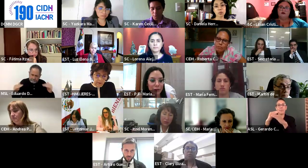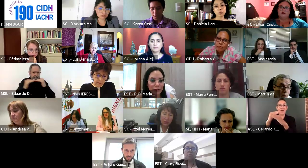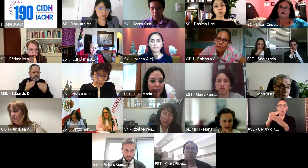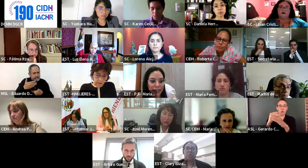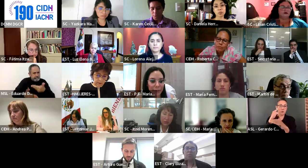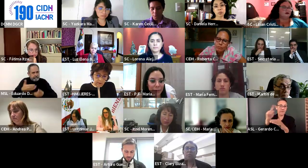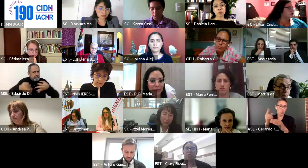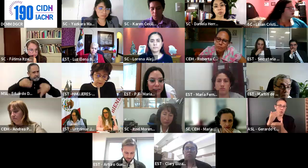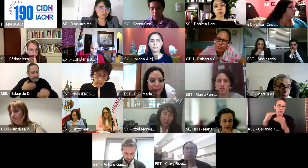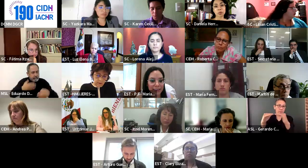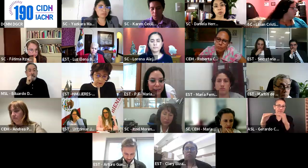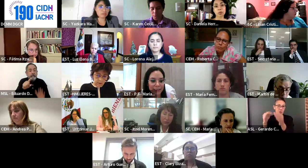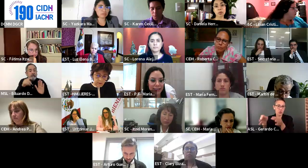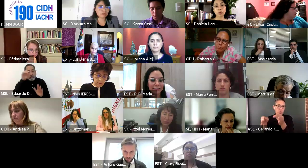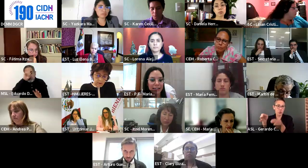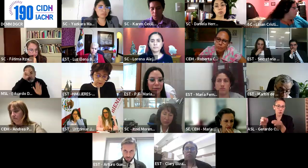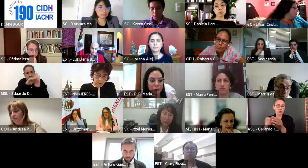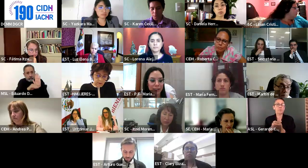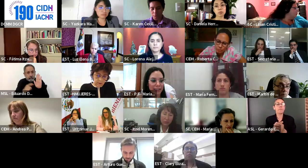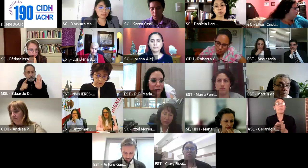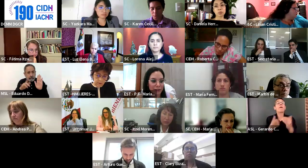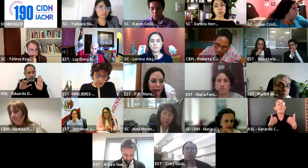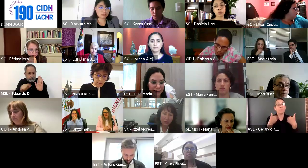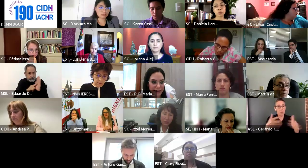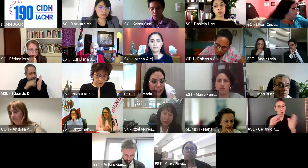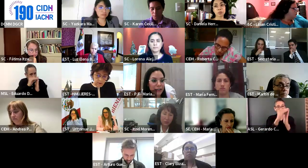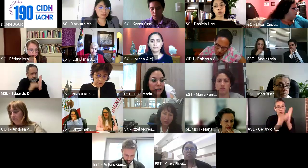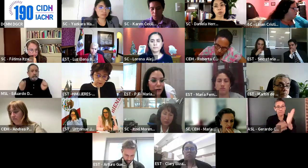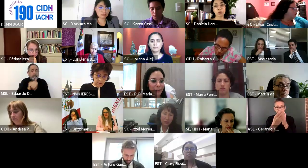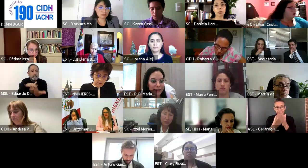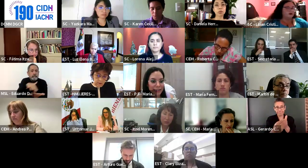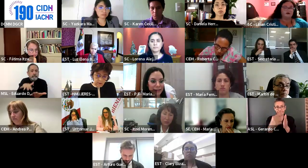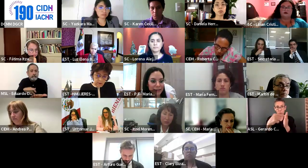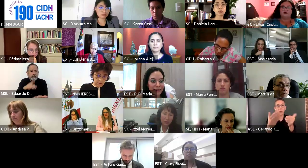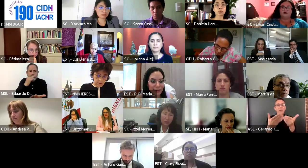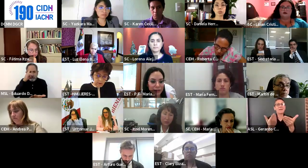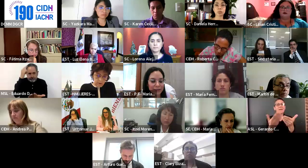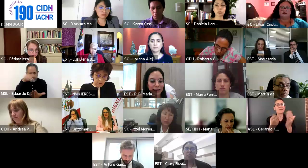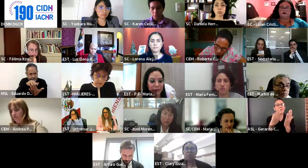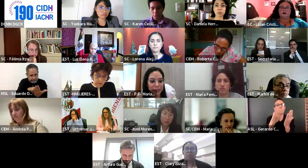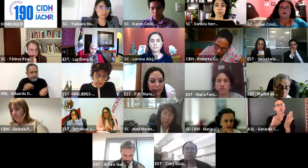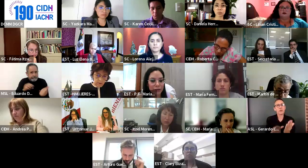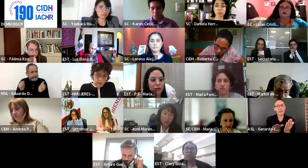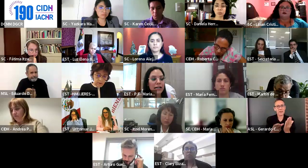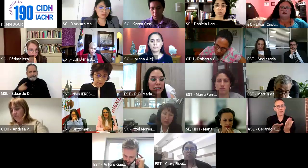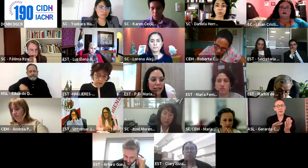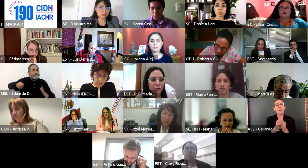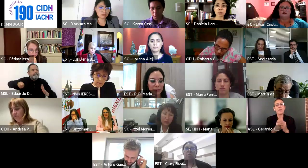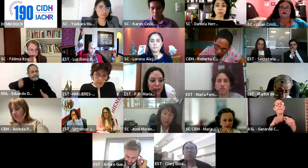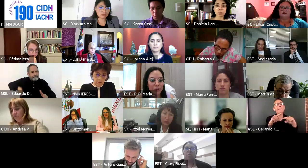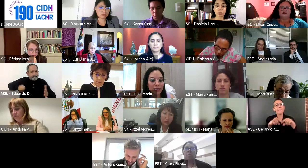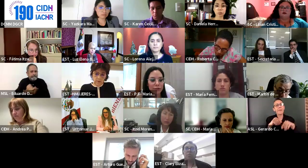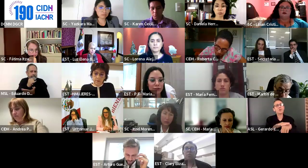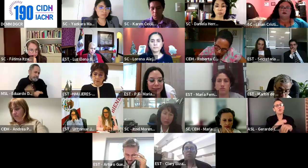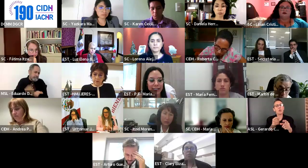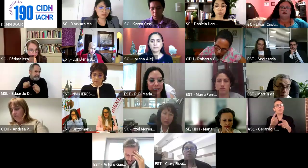se elaboró una guía para emitir sentencias en forma de lectura fácil, con base en las decisiones que han emitido la